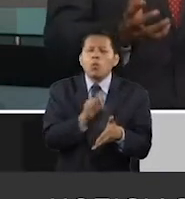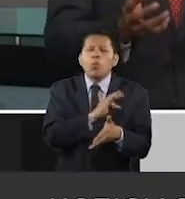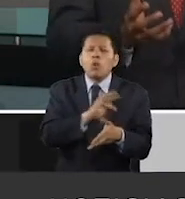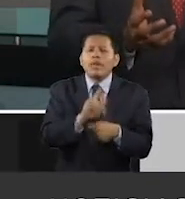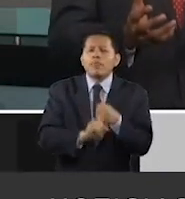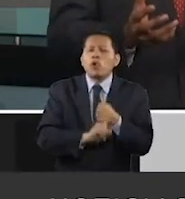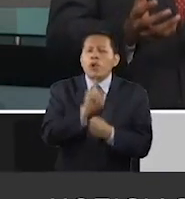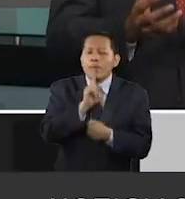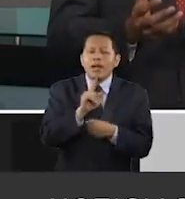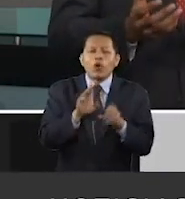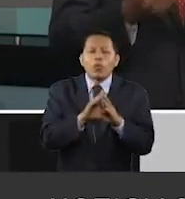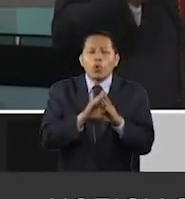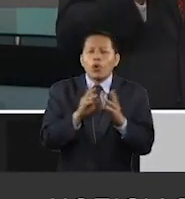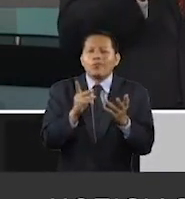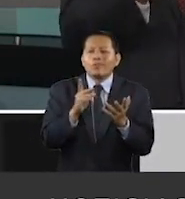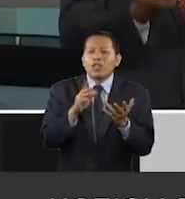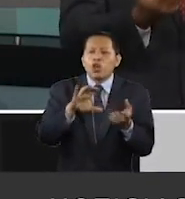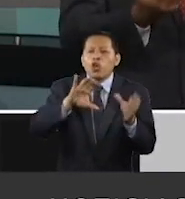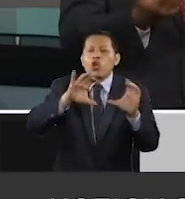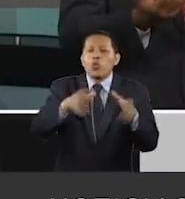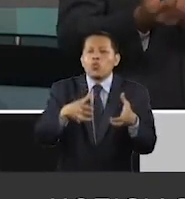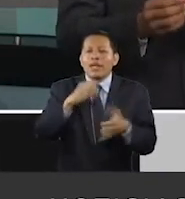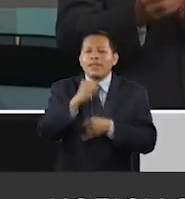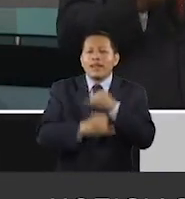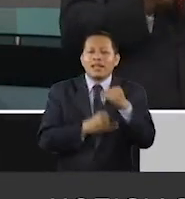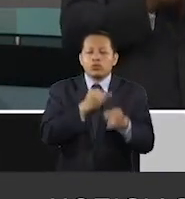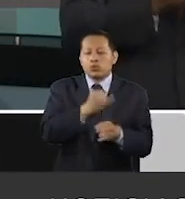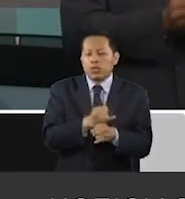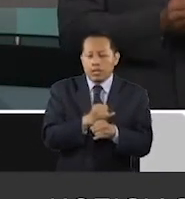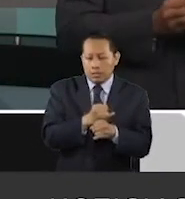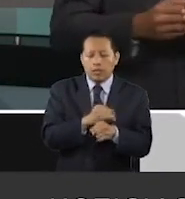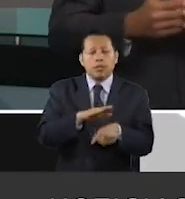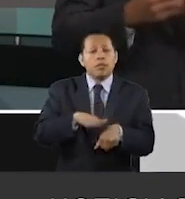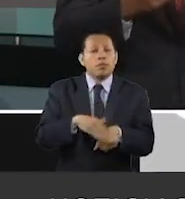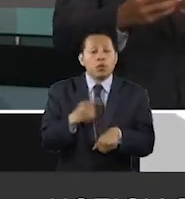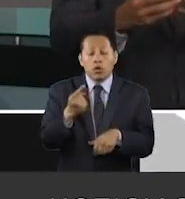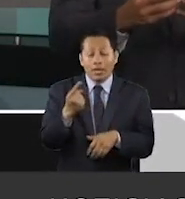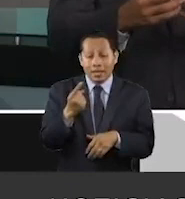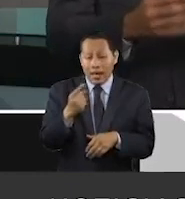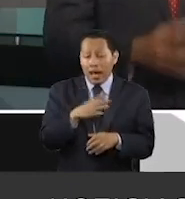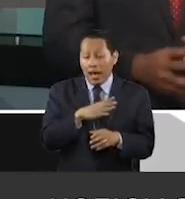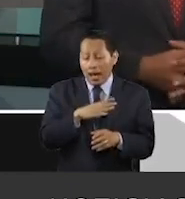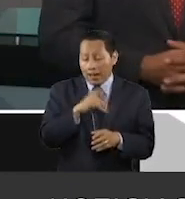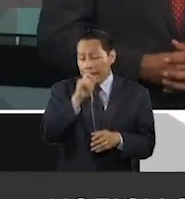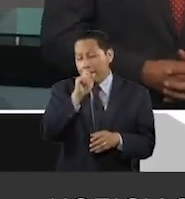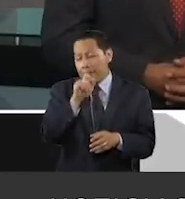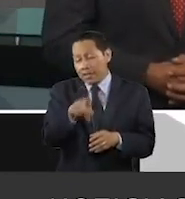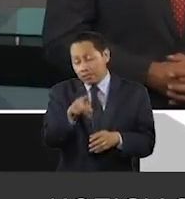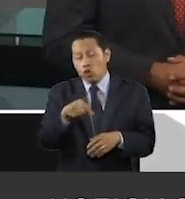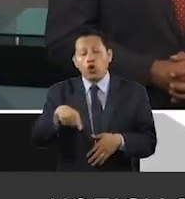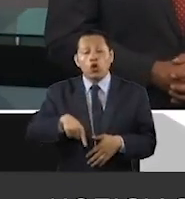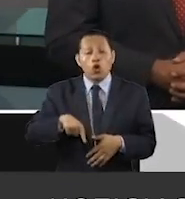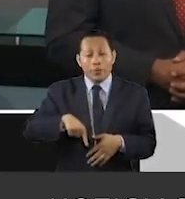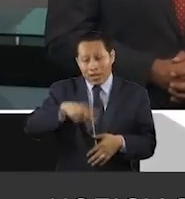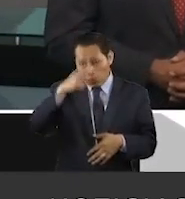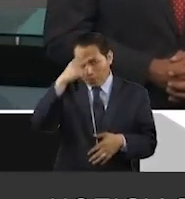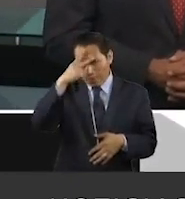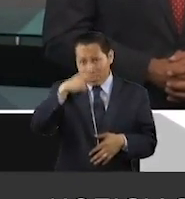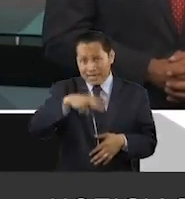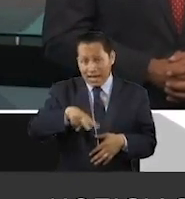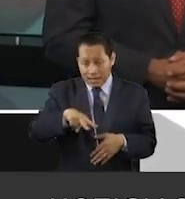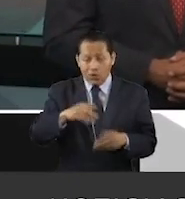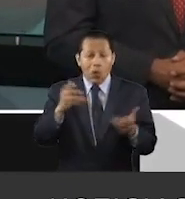comunidad internacional por la posición que ha emitido o con la cual ha salido a reaccionar el gobierno mexicano?